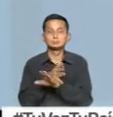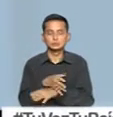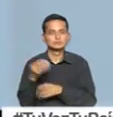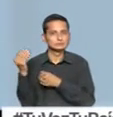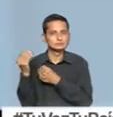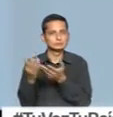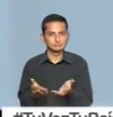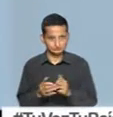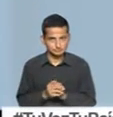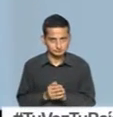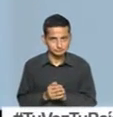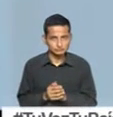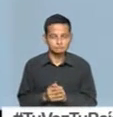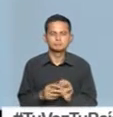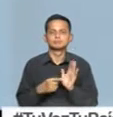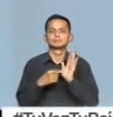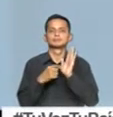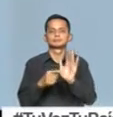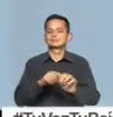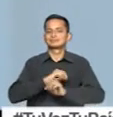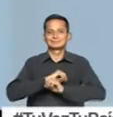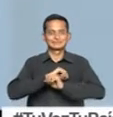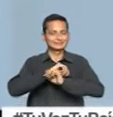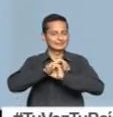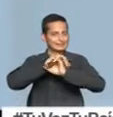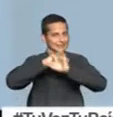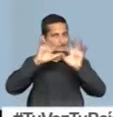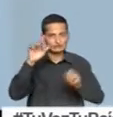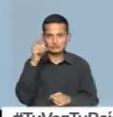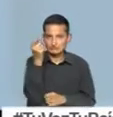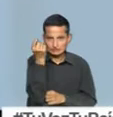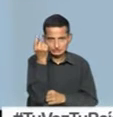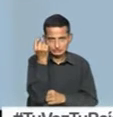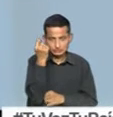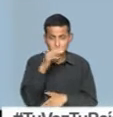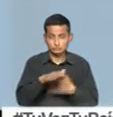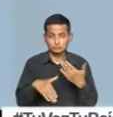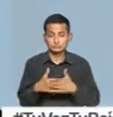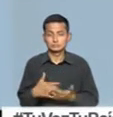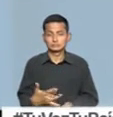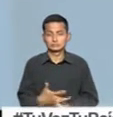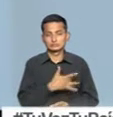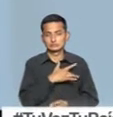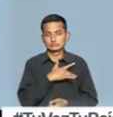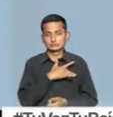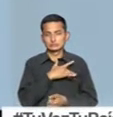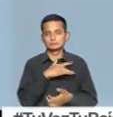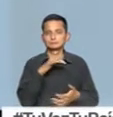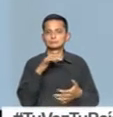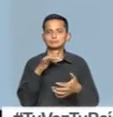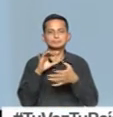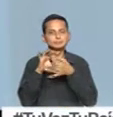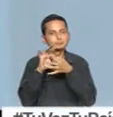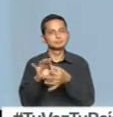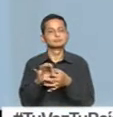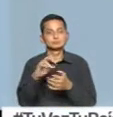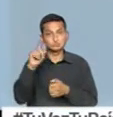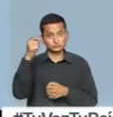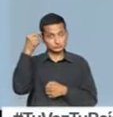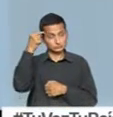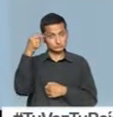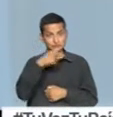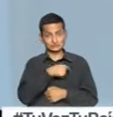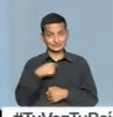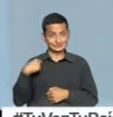lo que ha demostrado nítidamente los profundos sentimientos y la amistad del gobierno,